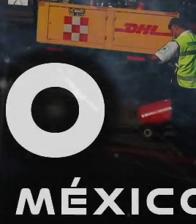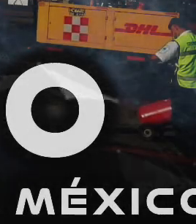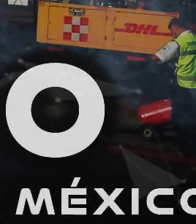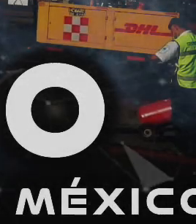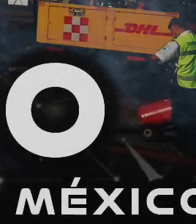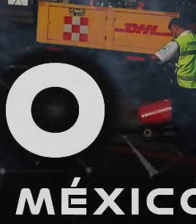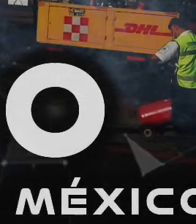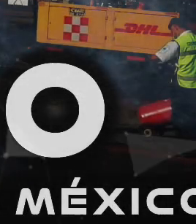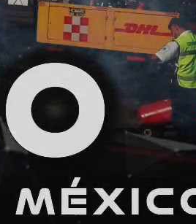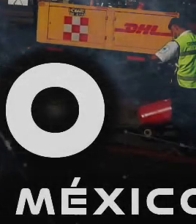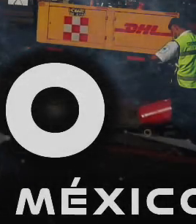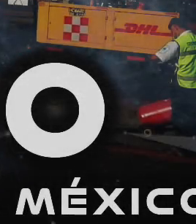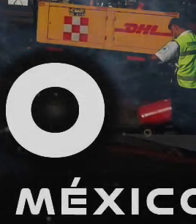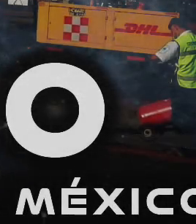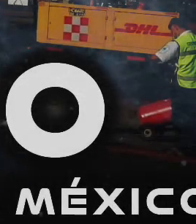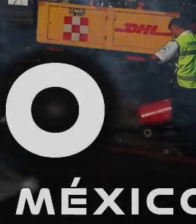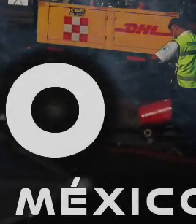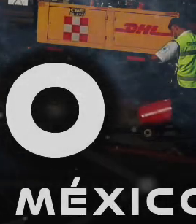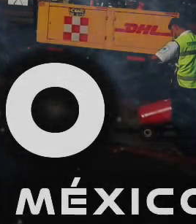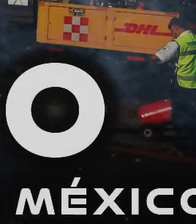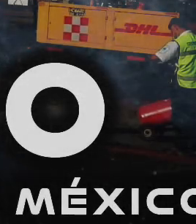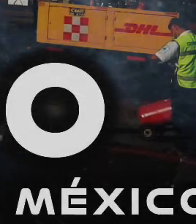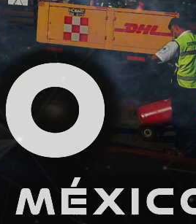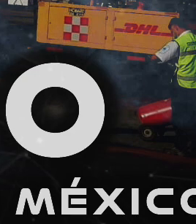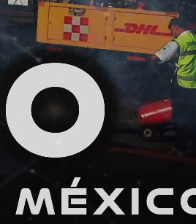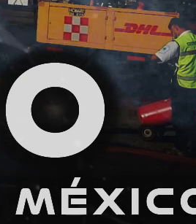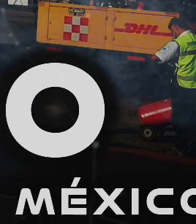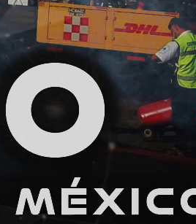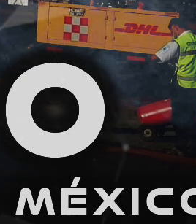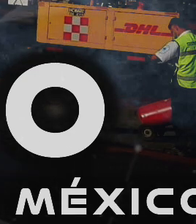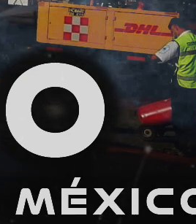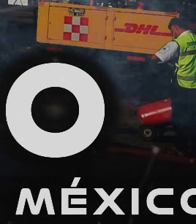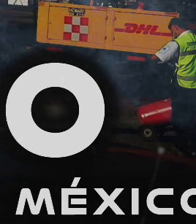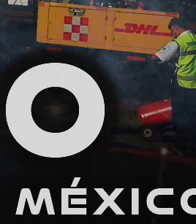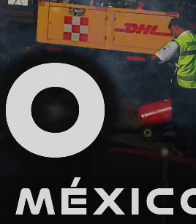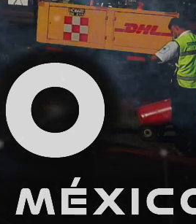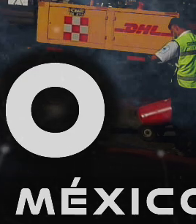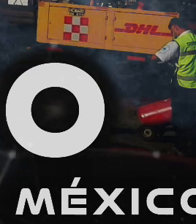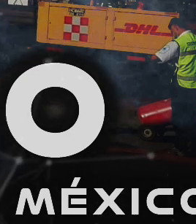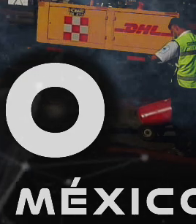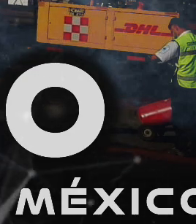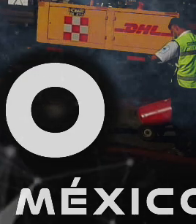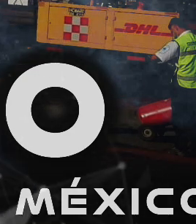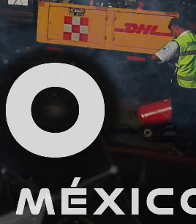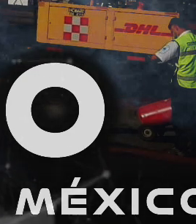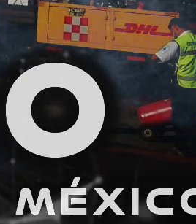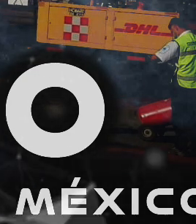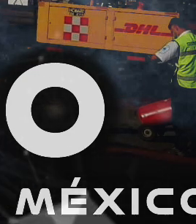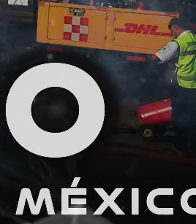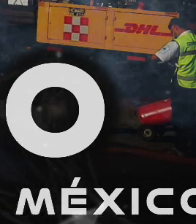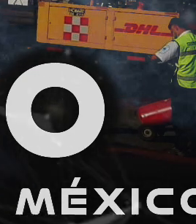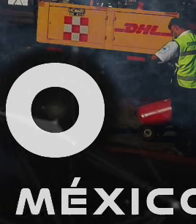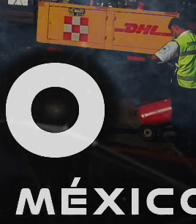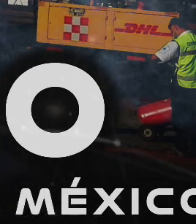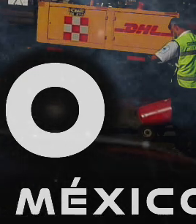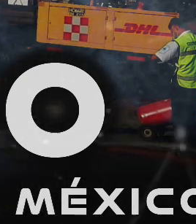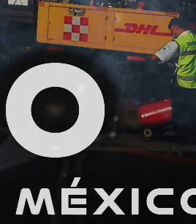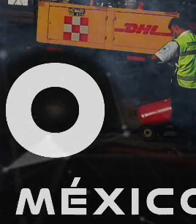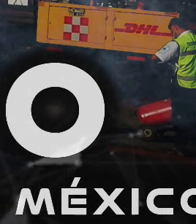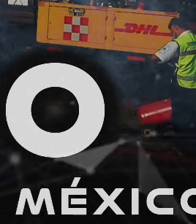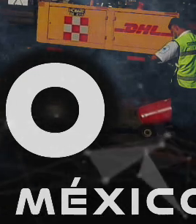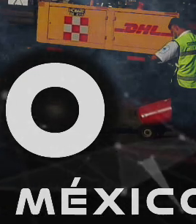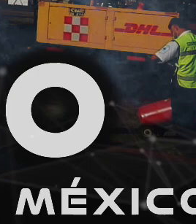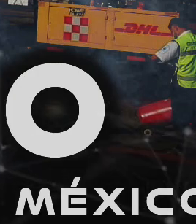Mantente informado y visita nuestra cuenta de Twitter, @escuchadiario, donde podrás encontrar notas destacadas y lo más reciente de